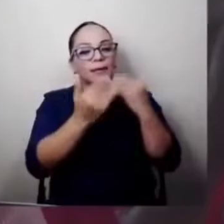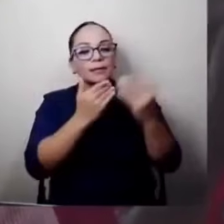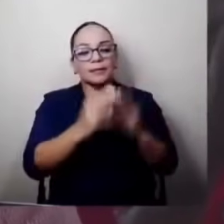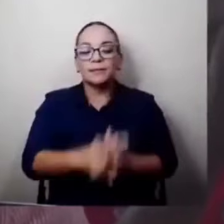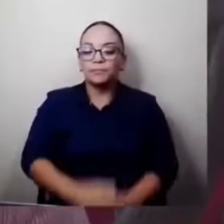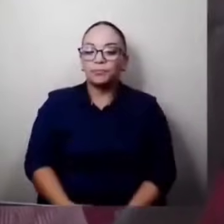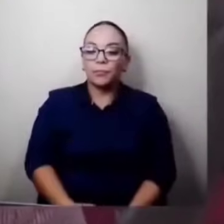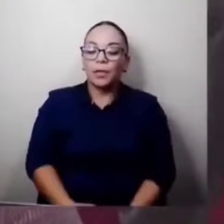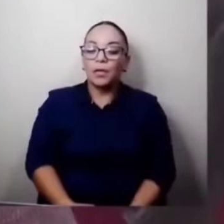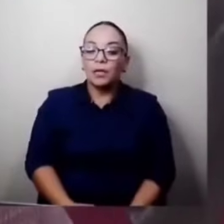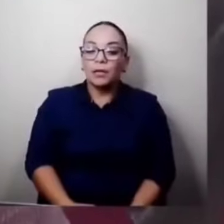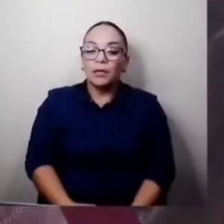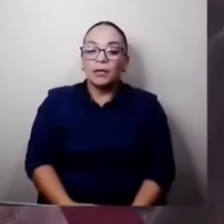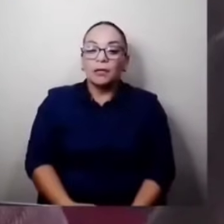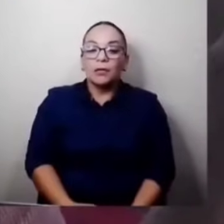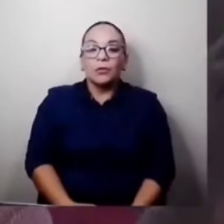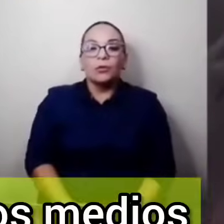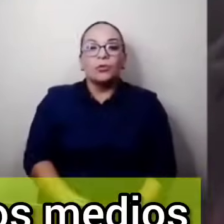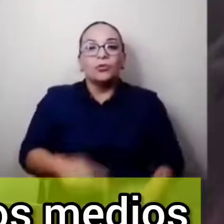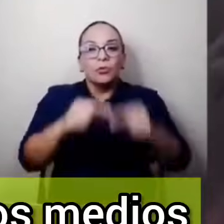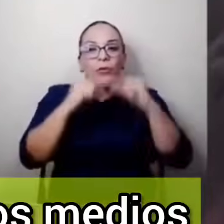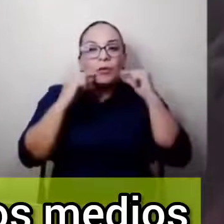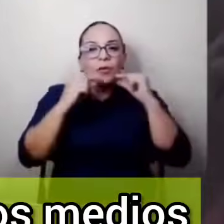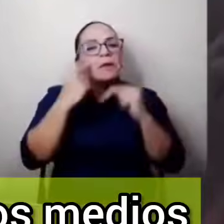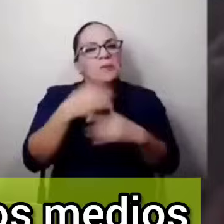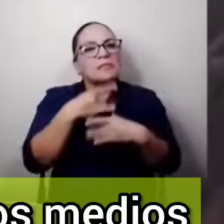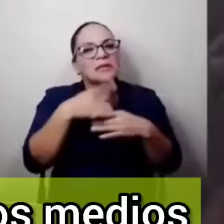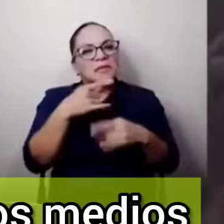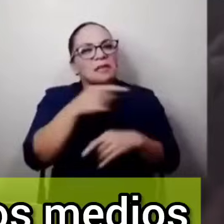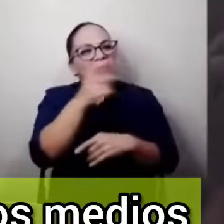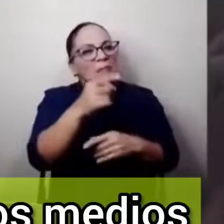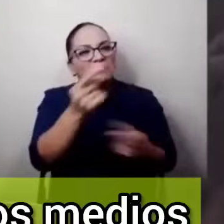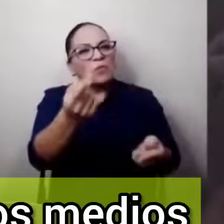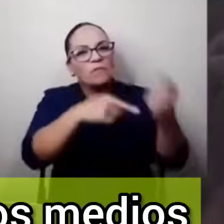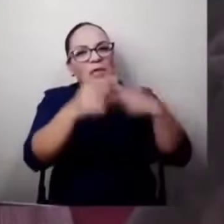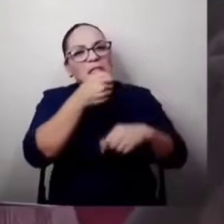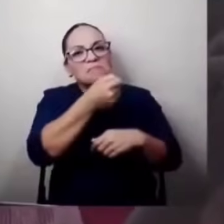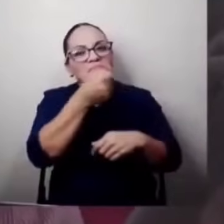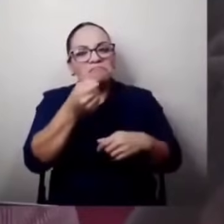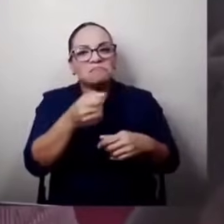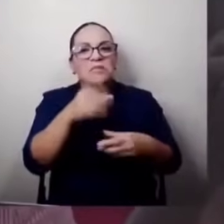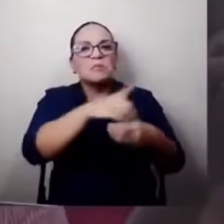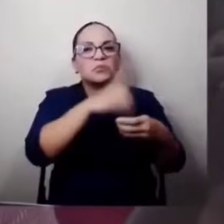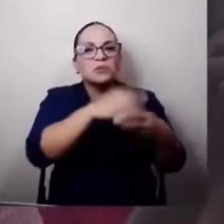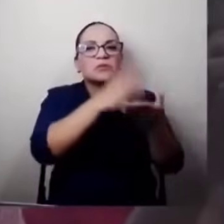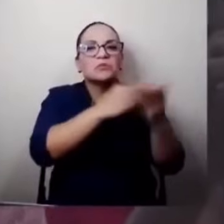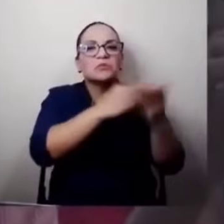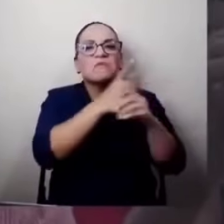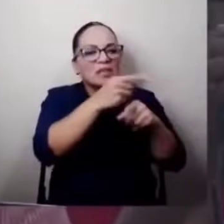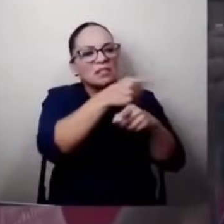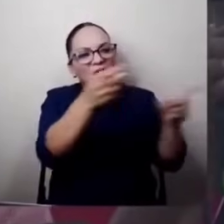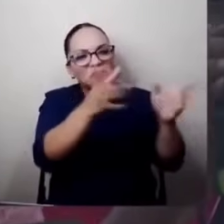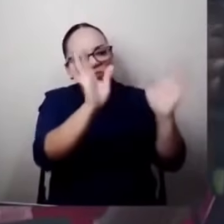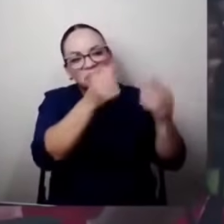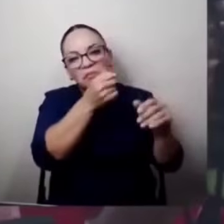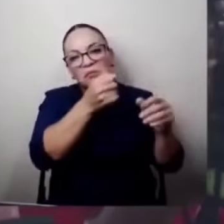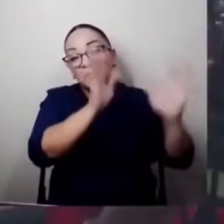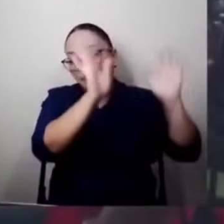que curiosamente aquí no vienen y algunos diputados insisten en defender esos medios. Don Rodrigo,